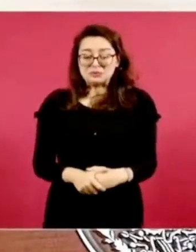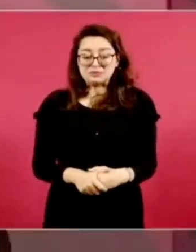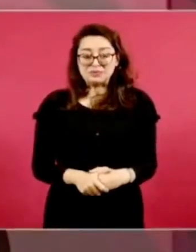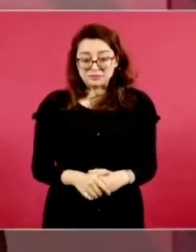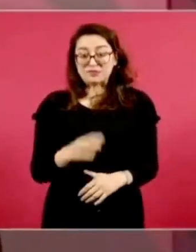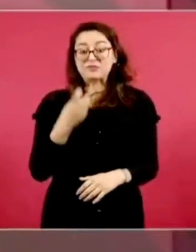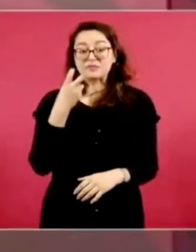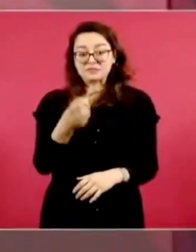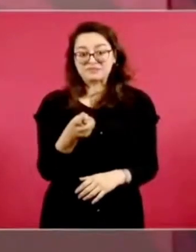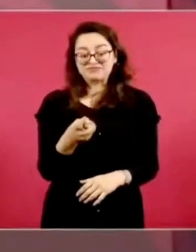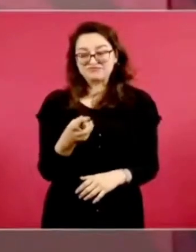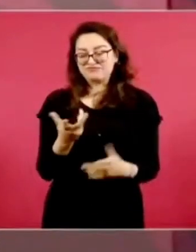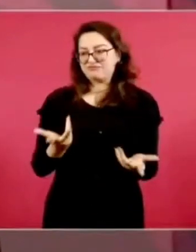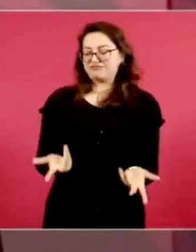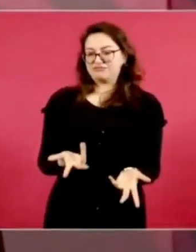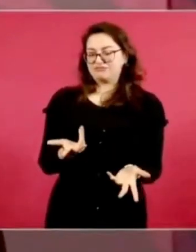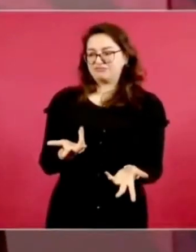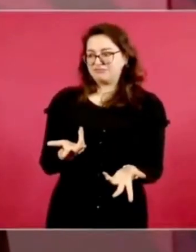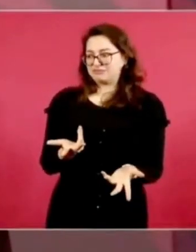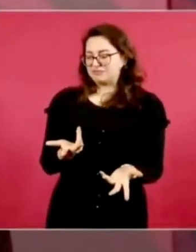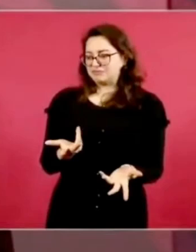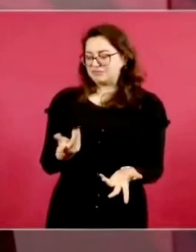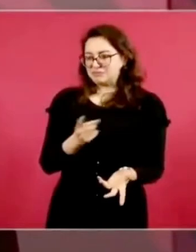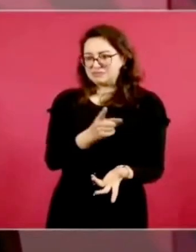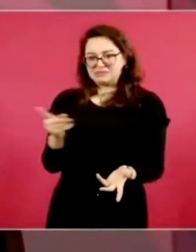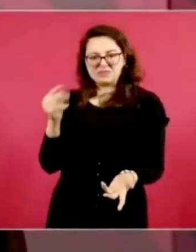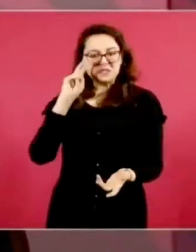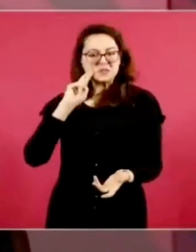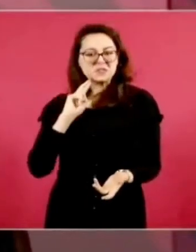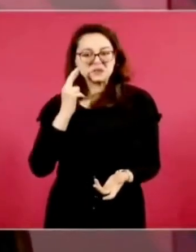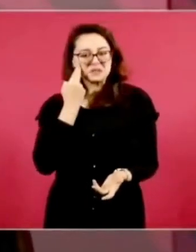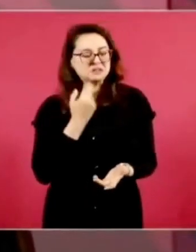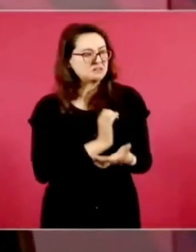a combatir el racismo, el clasismo